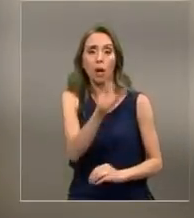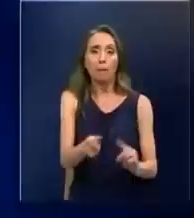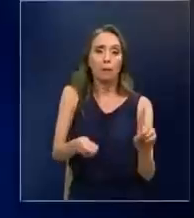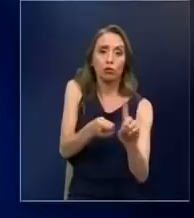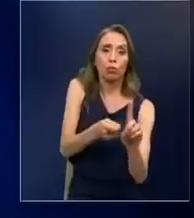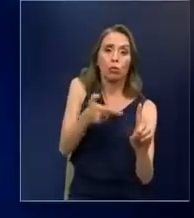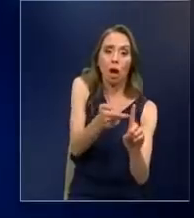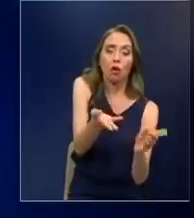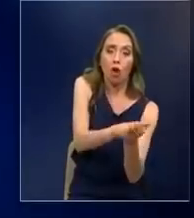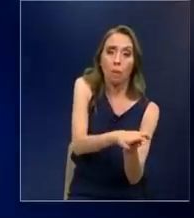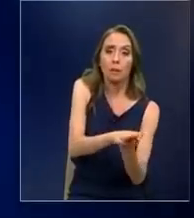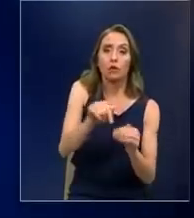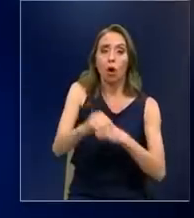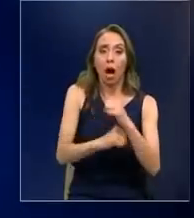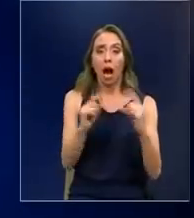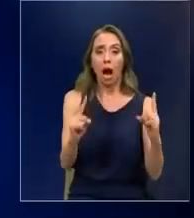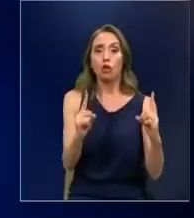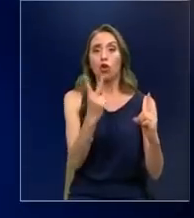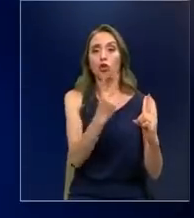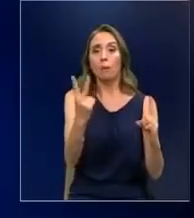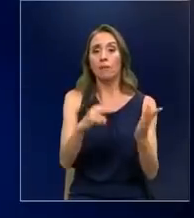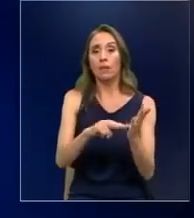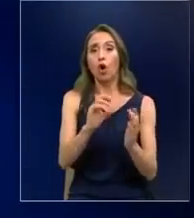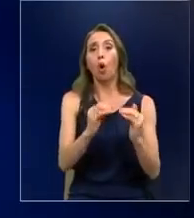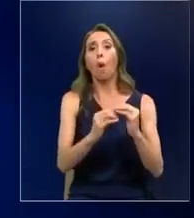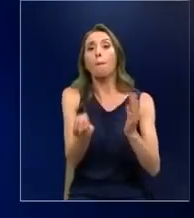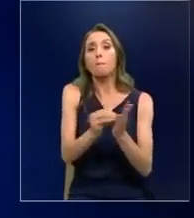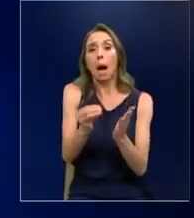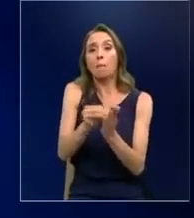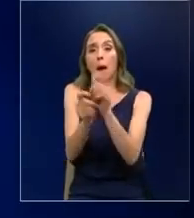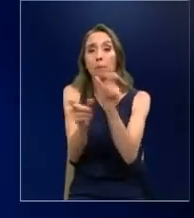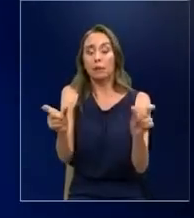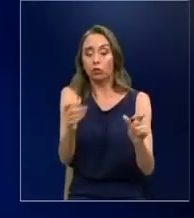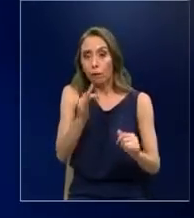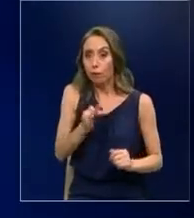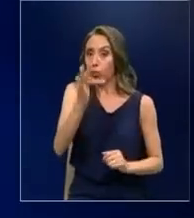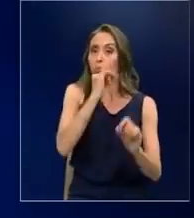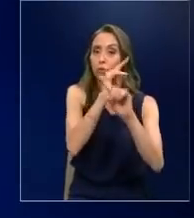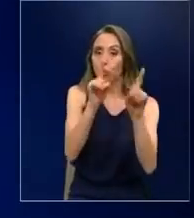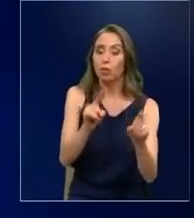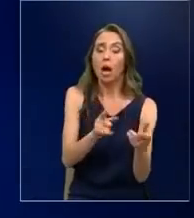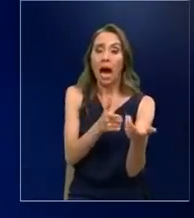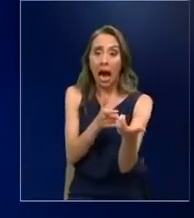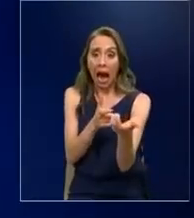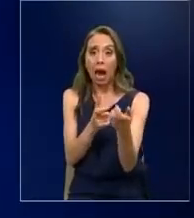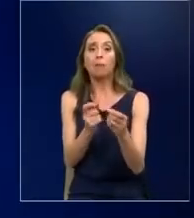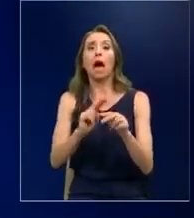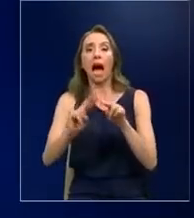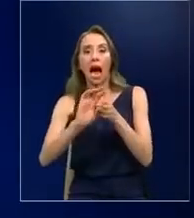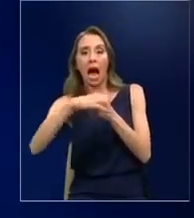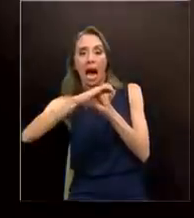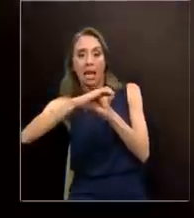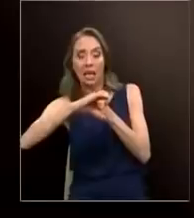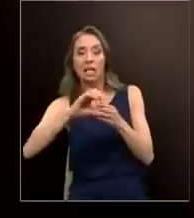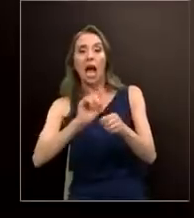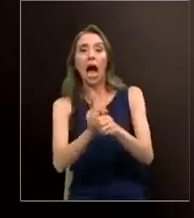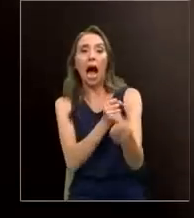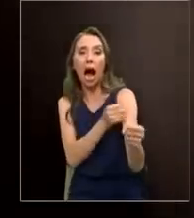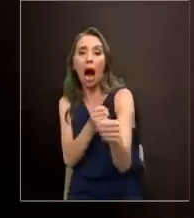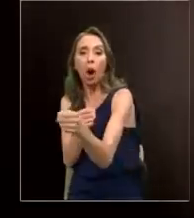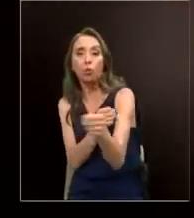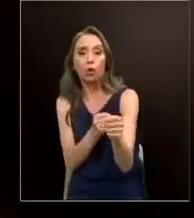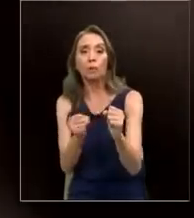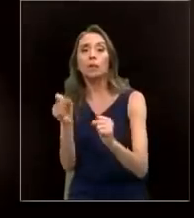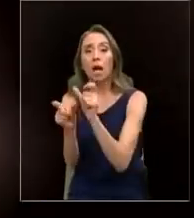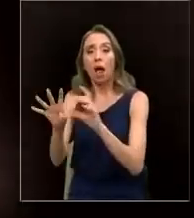2022, y se prevé que en lo que sigue no sea muy alentador. Armas reales adaptadas automáticas en manos de delincuentes que